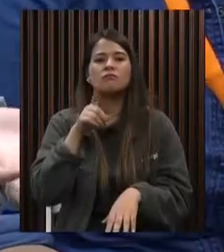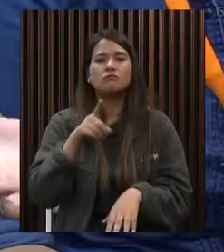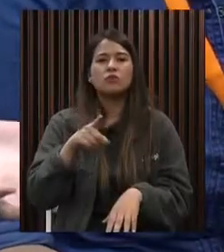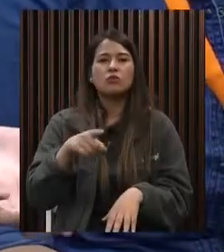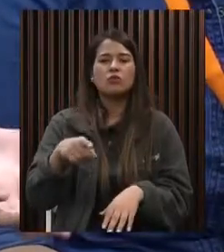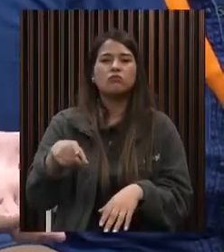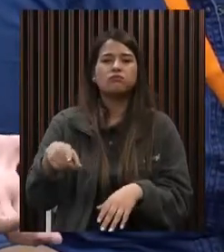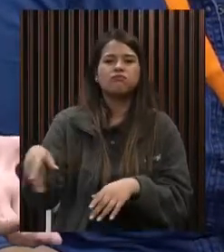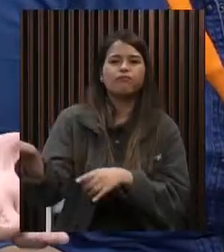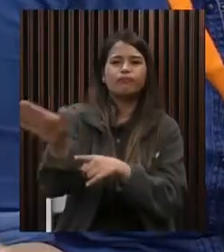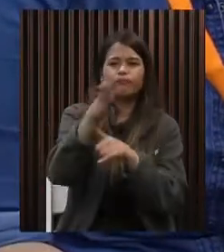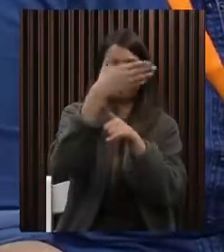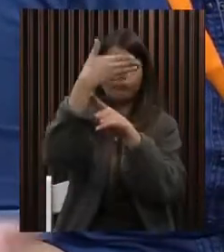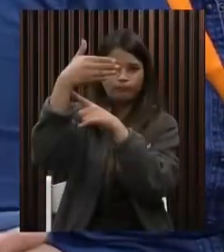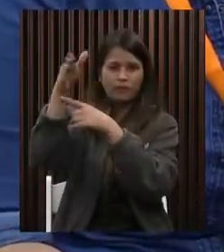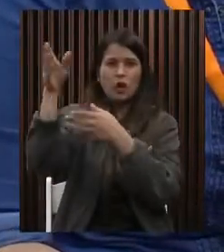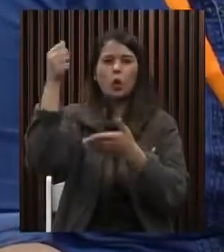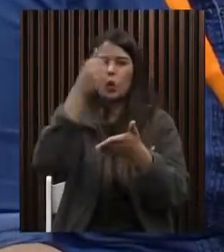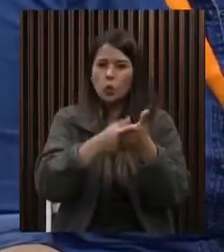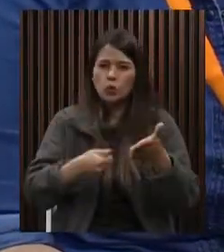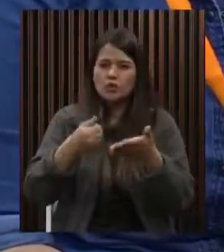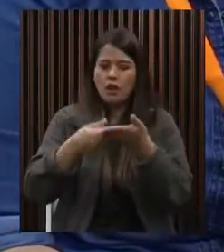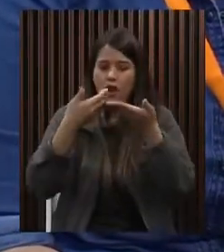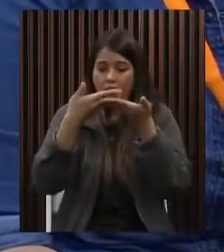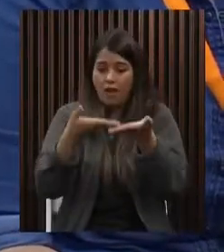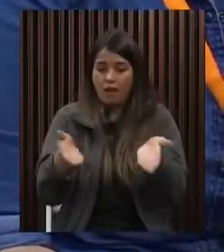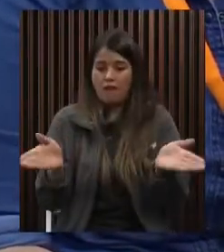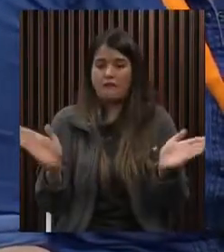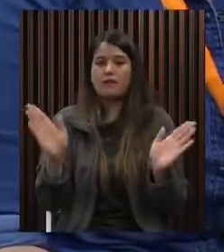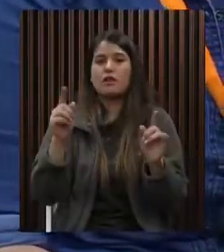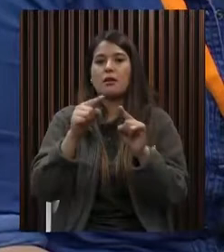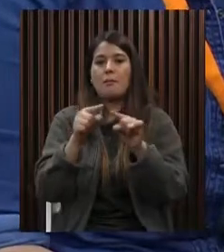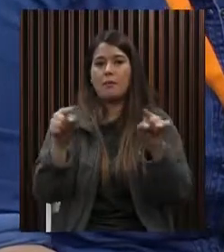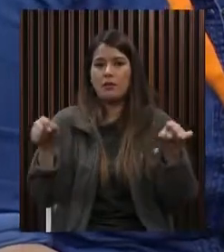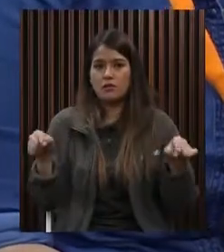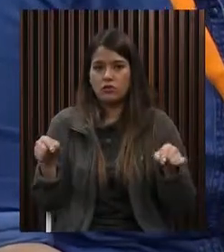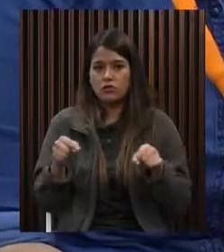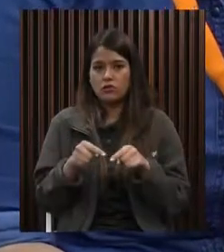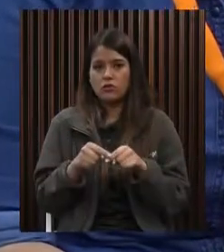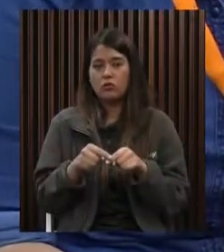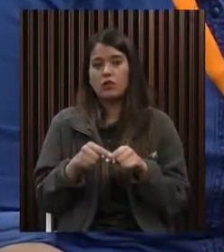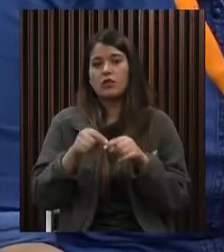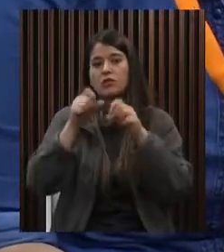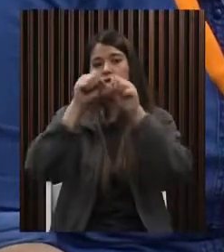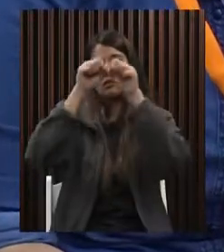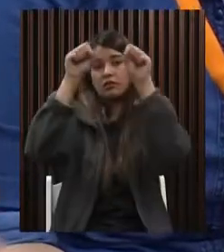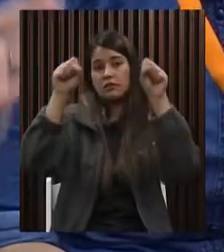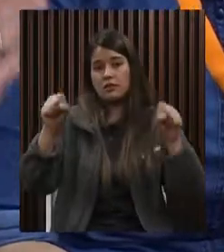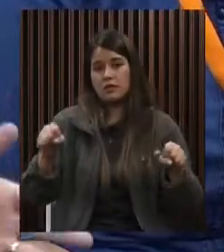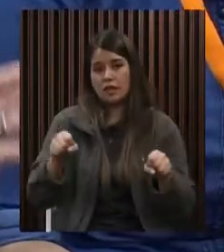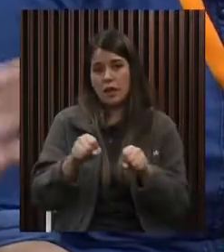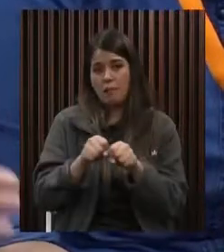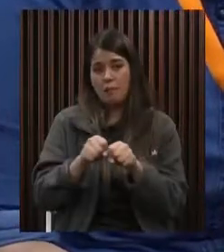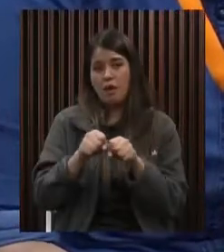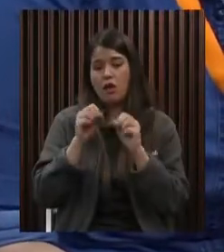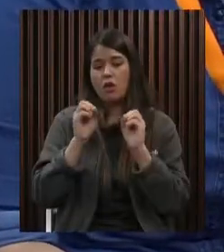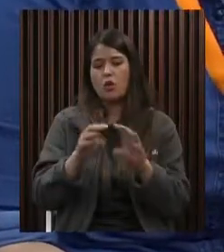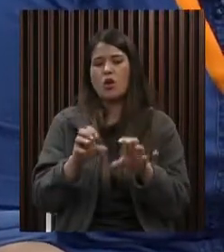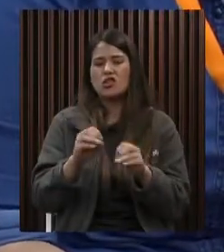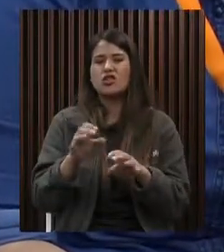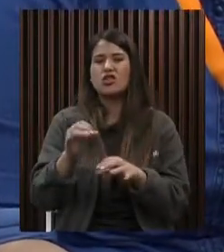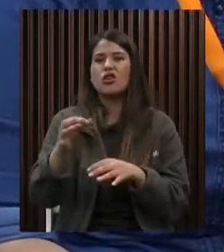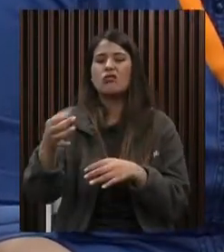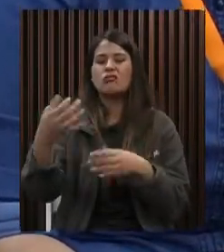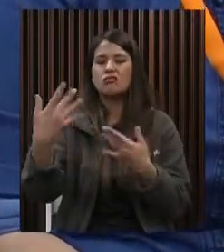de la inclusión en este sentido, que se abran los espacios. Porque ya desde el sistema educativo te están diciendo que tú no vas a servir para